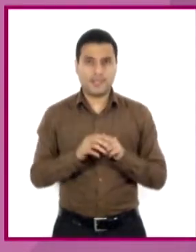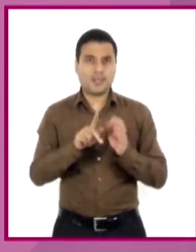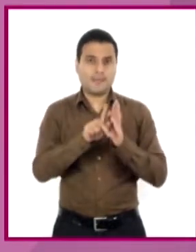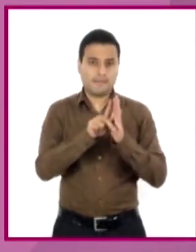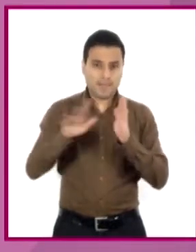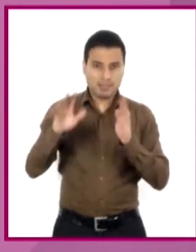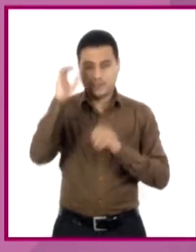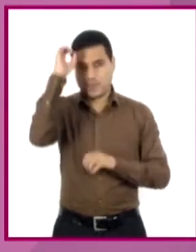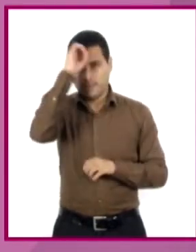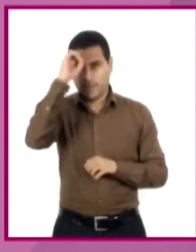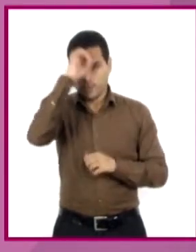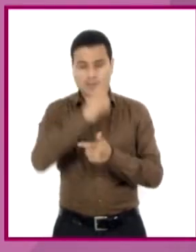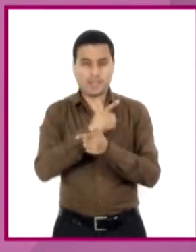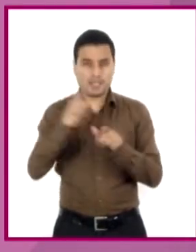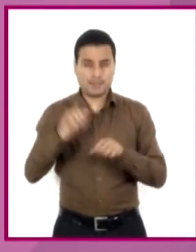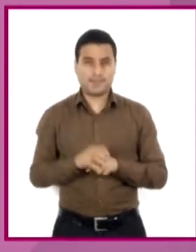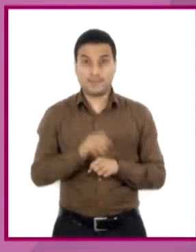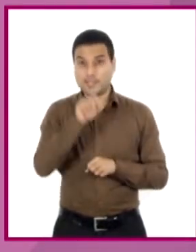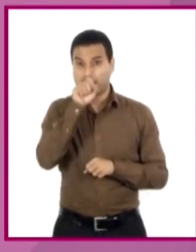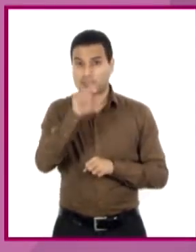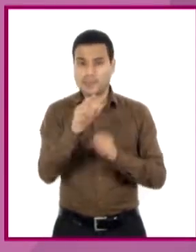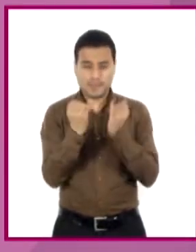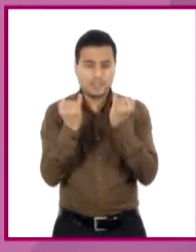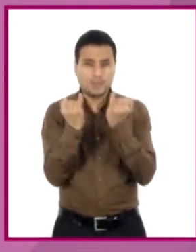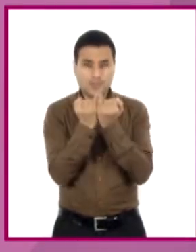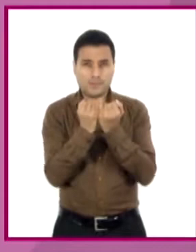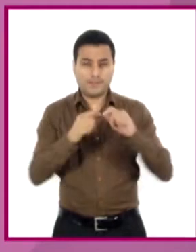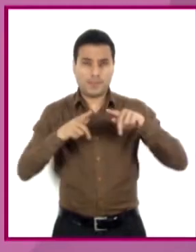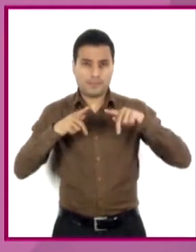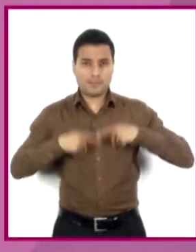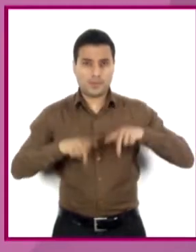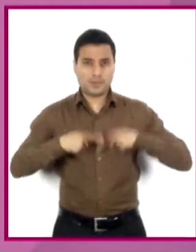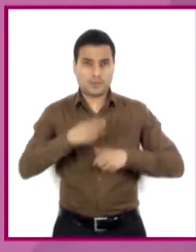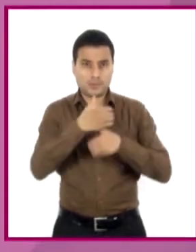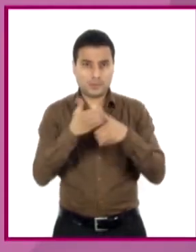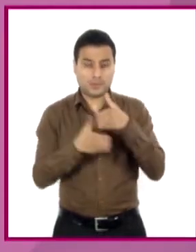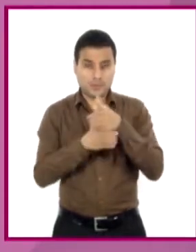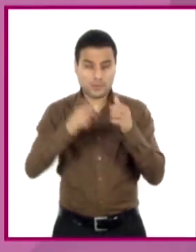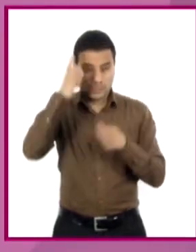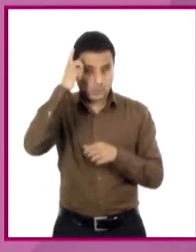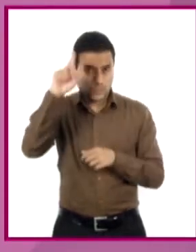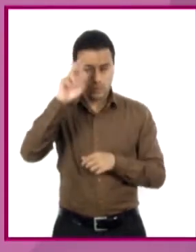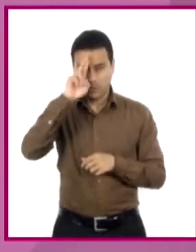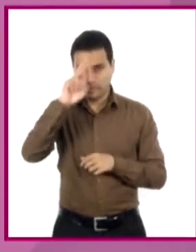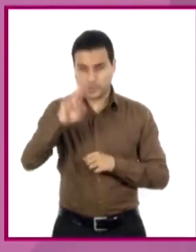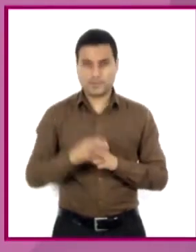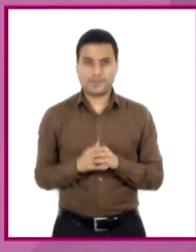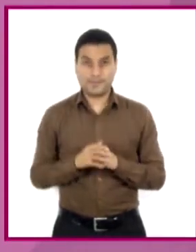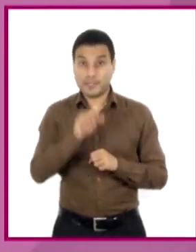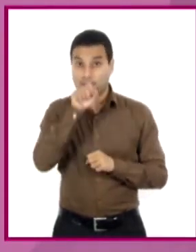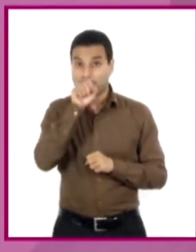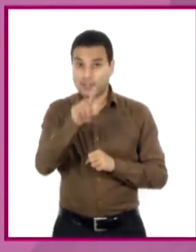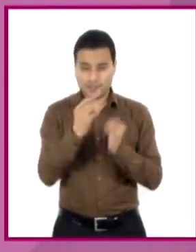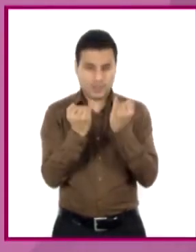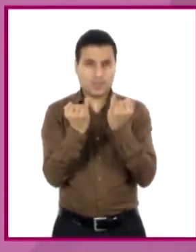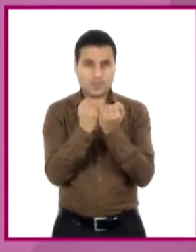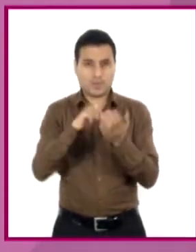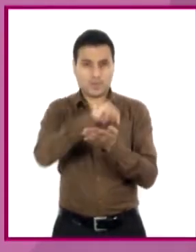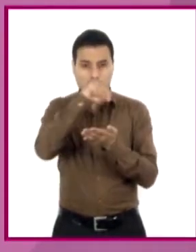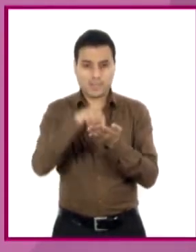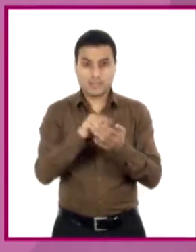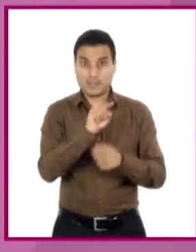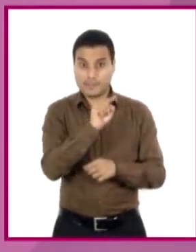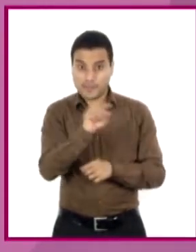y opinión, así como el respeto absoluto a la propiedad privada. Asimismo, en los territorios conquistados o aliados